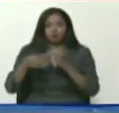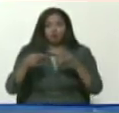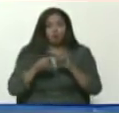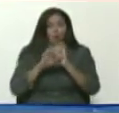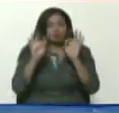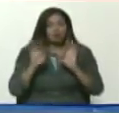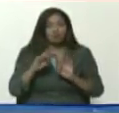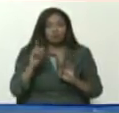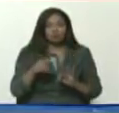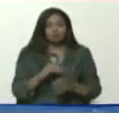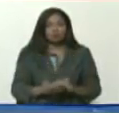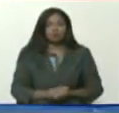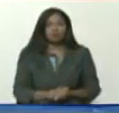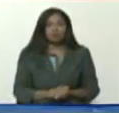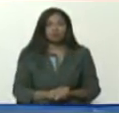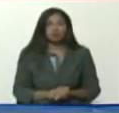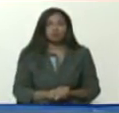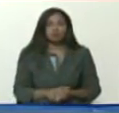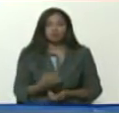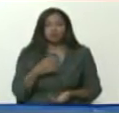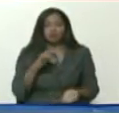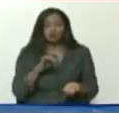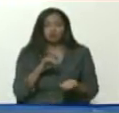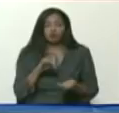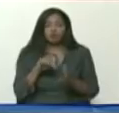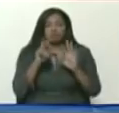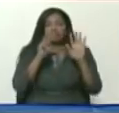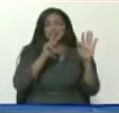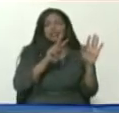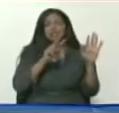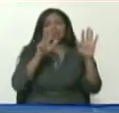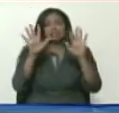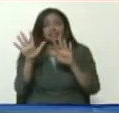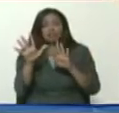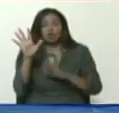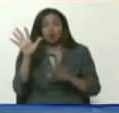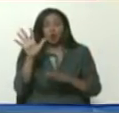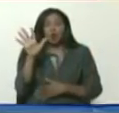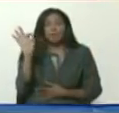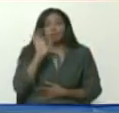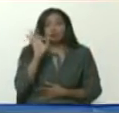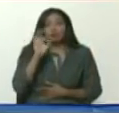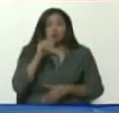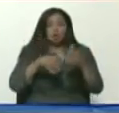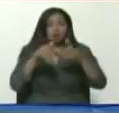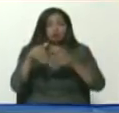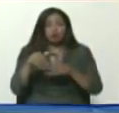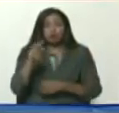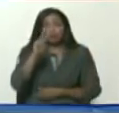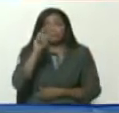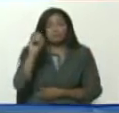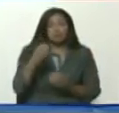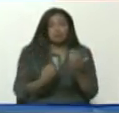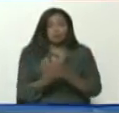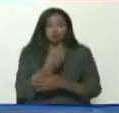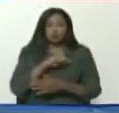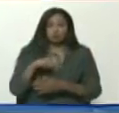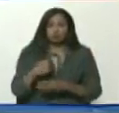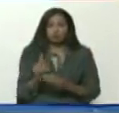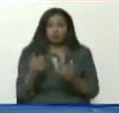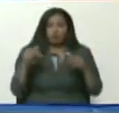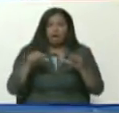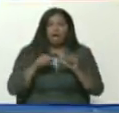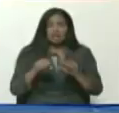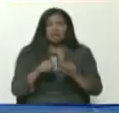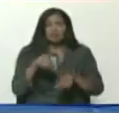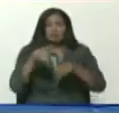Amazonas. Y yo saqué el 75% de los votos en las elecciones del 20 de mayo. Nosotros estamos aquí